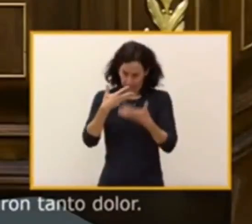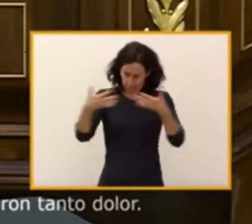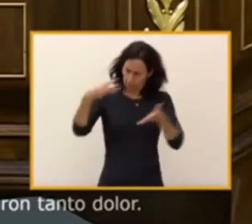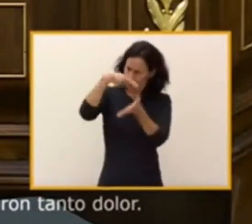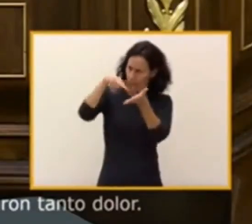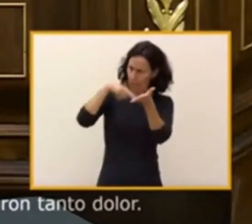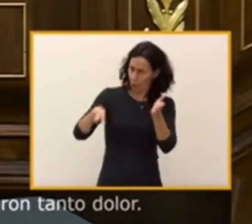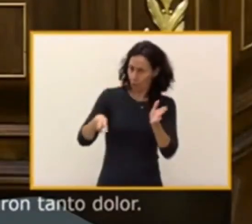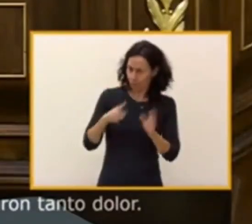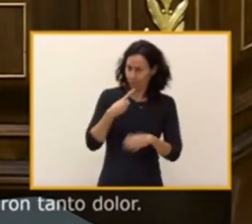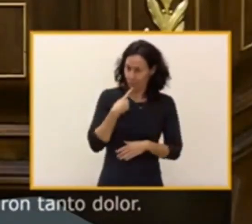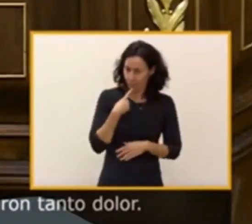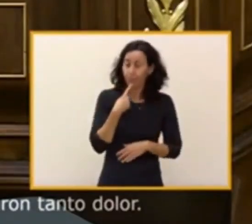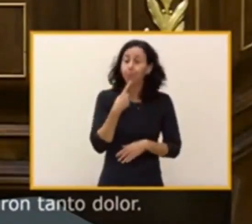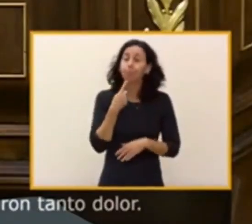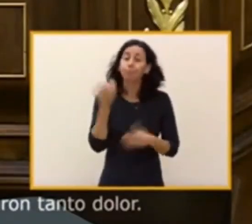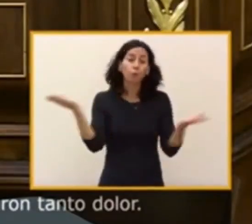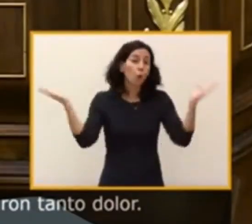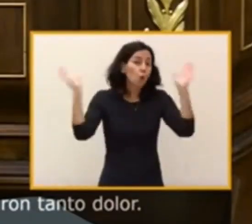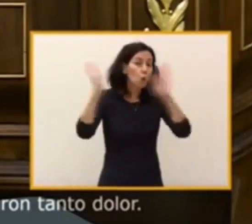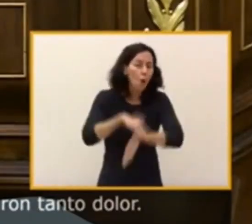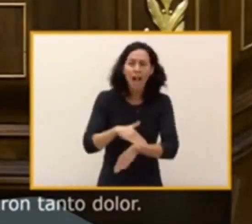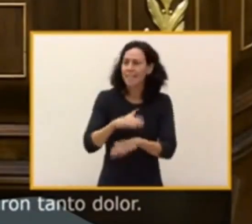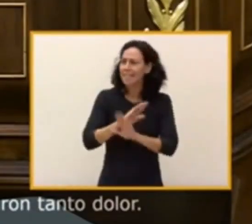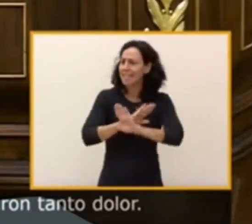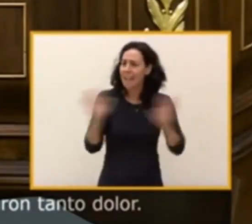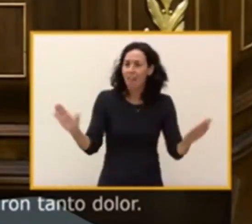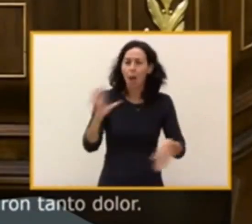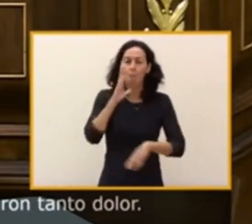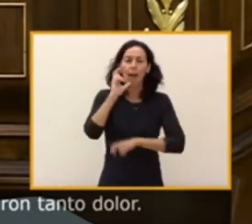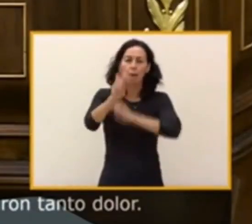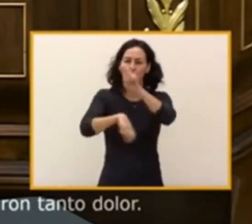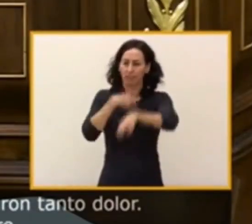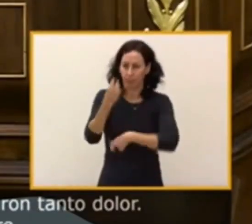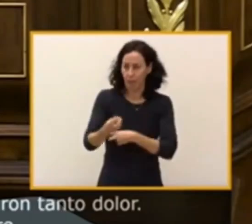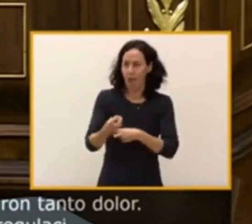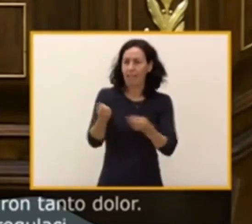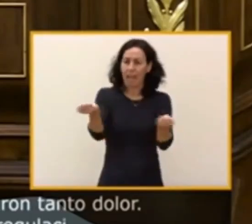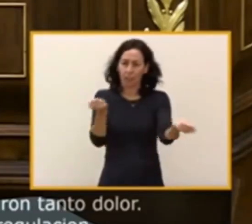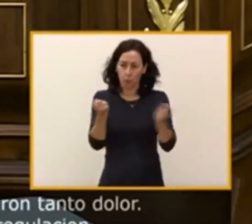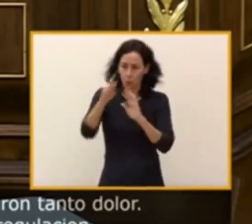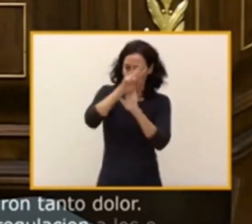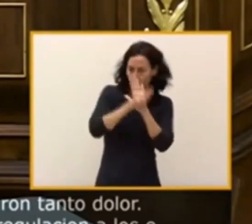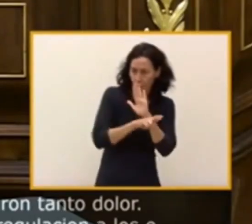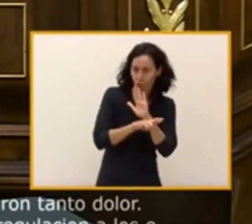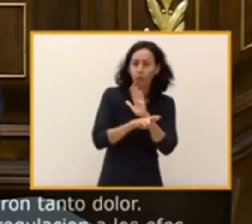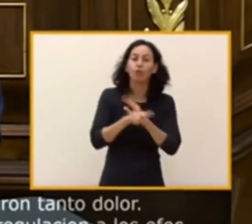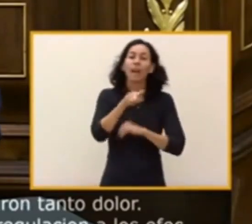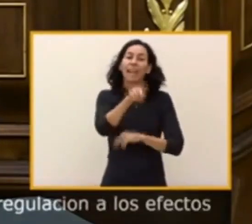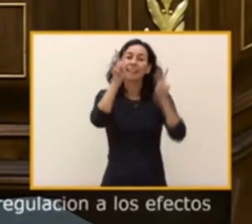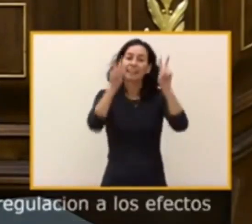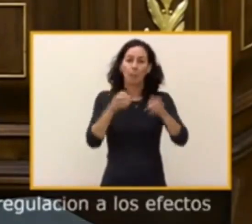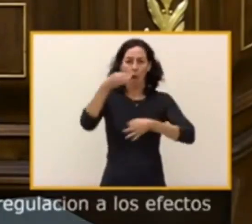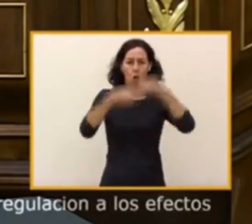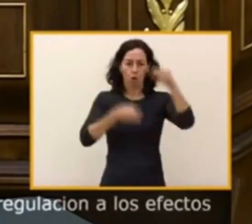iniciativa para modificar la regulación que se refiere a los efectos jurídicos de las resoluciones condenatorias dictadas en